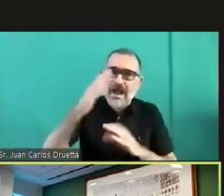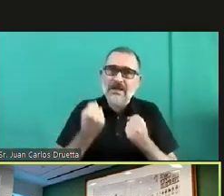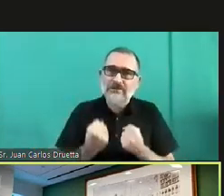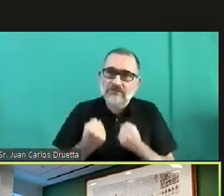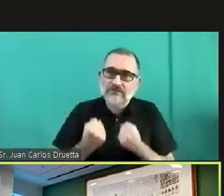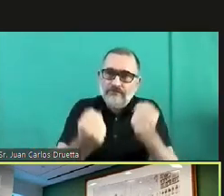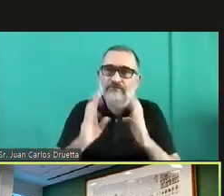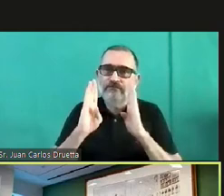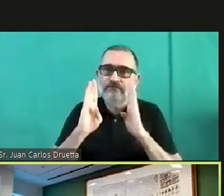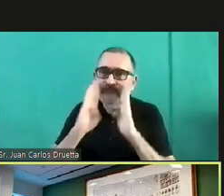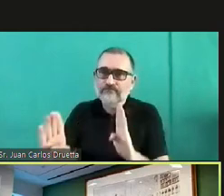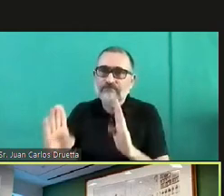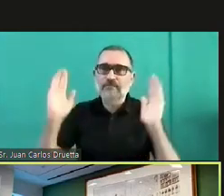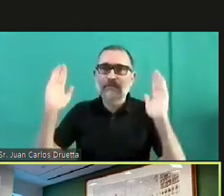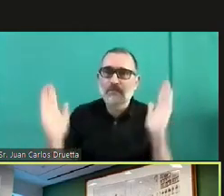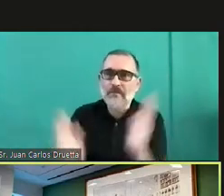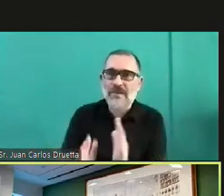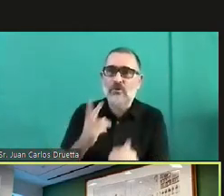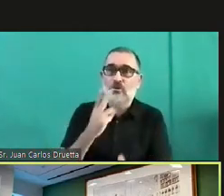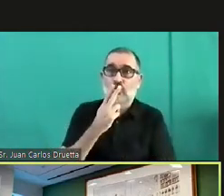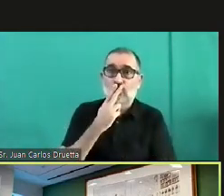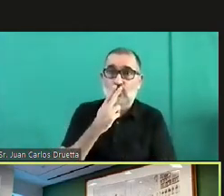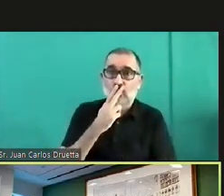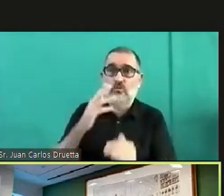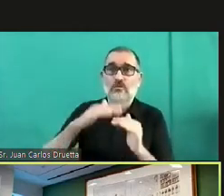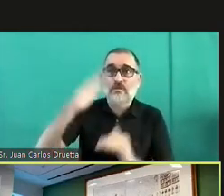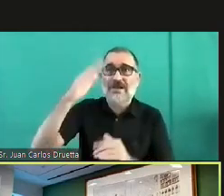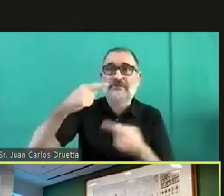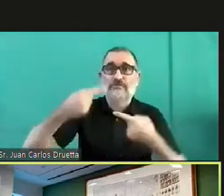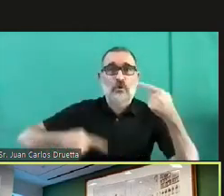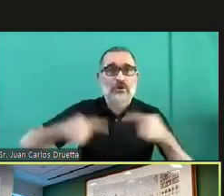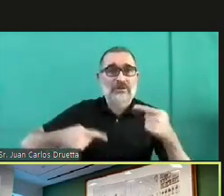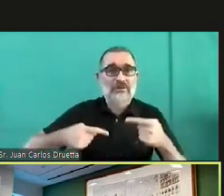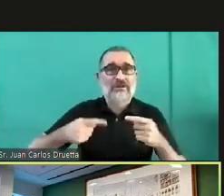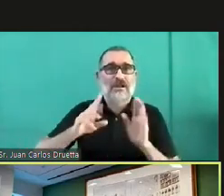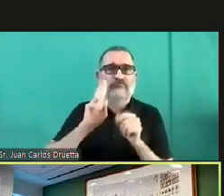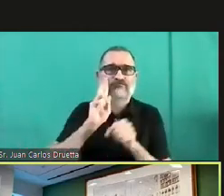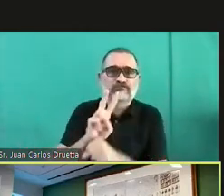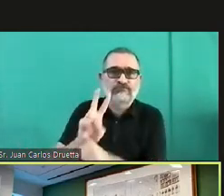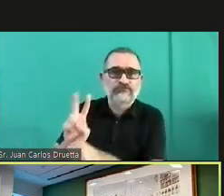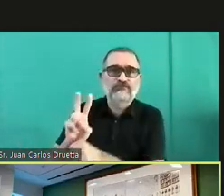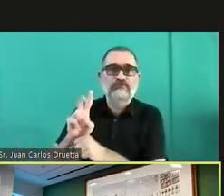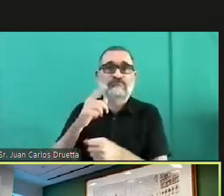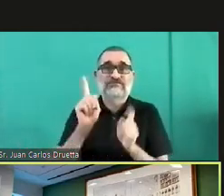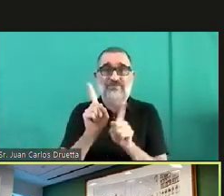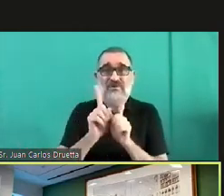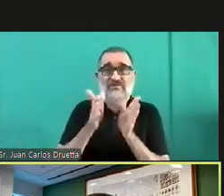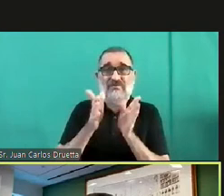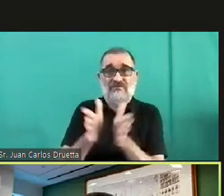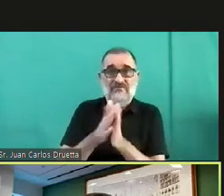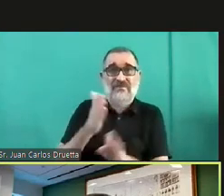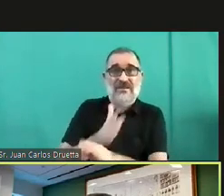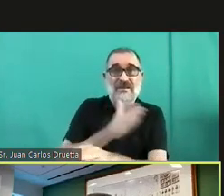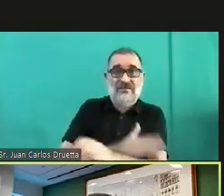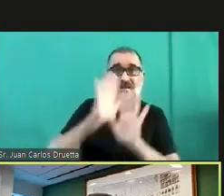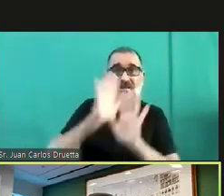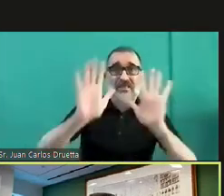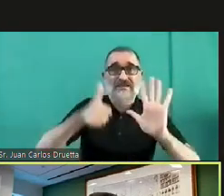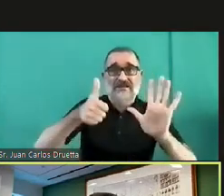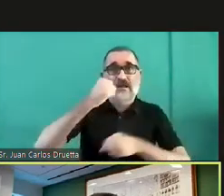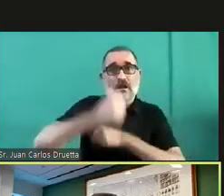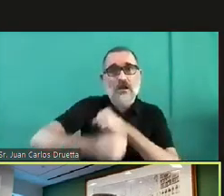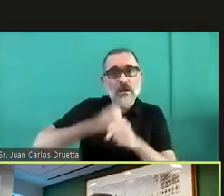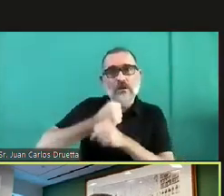se pueden reducir la cnt y salvar vidas y de esta manera reducir su carga sobre los sistemas de salud